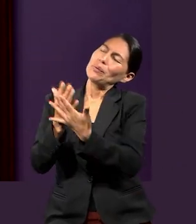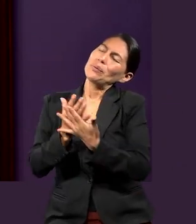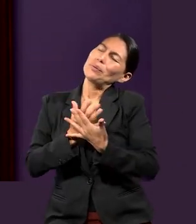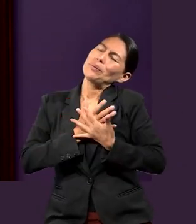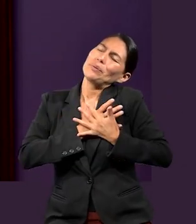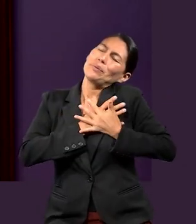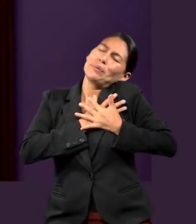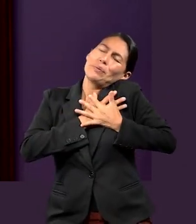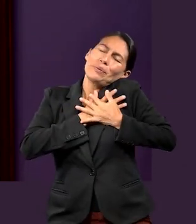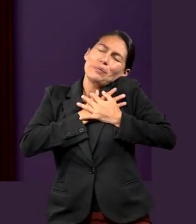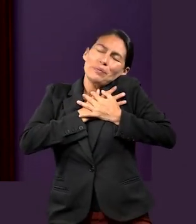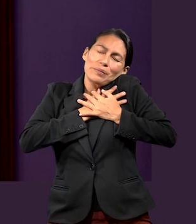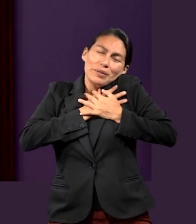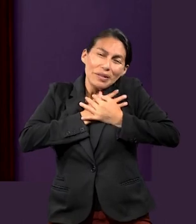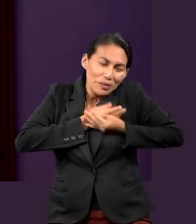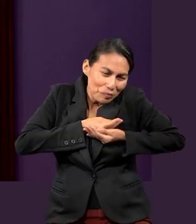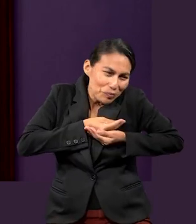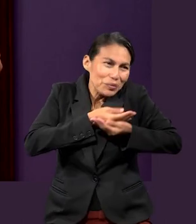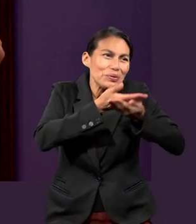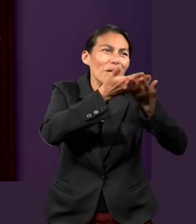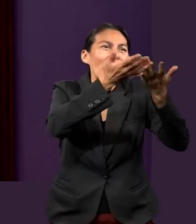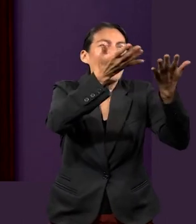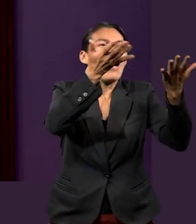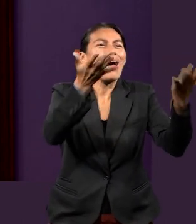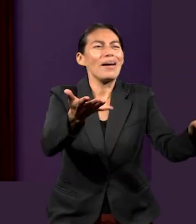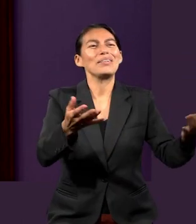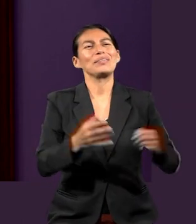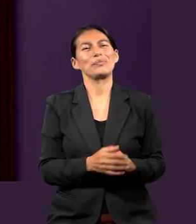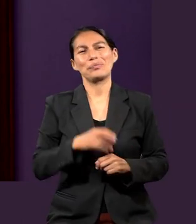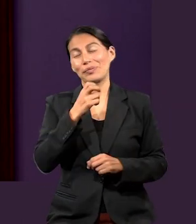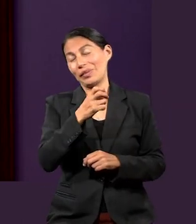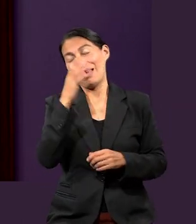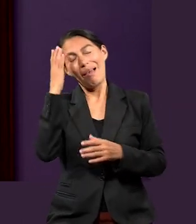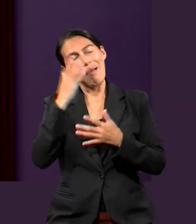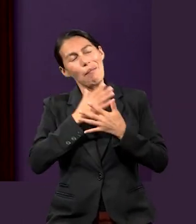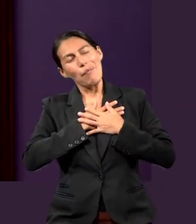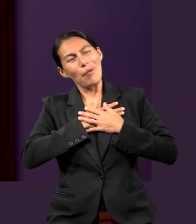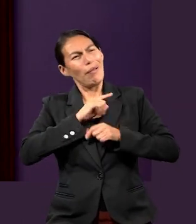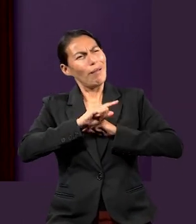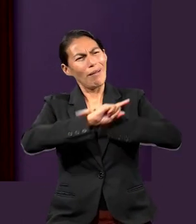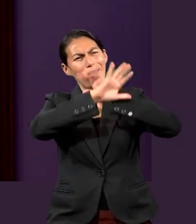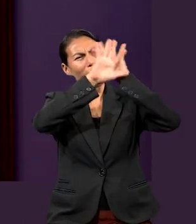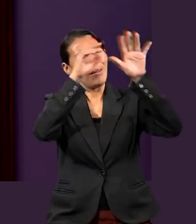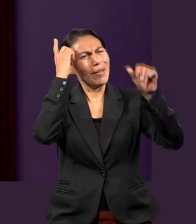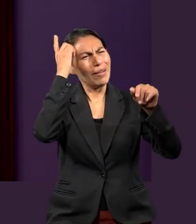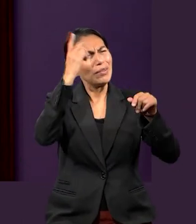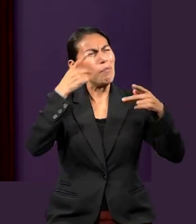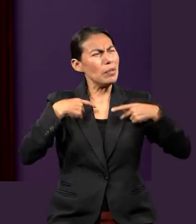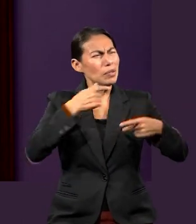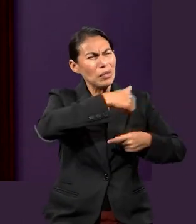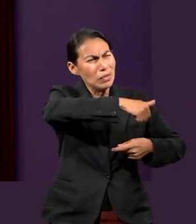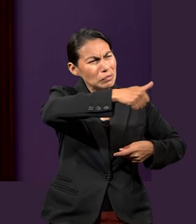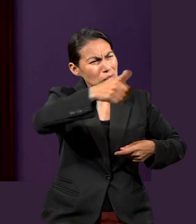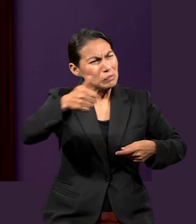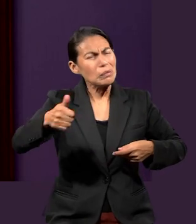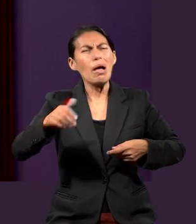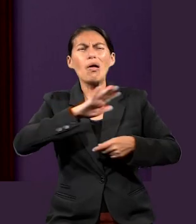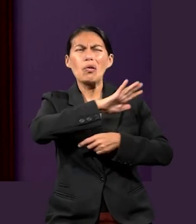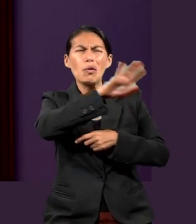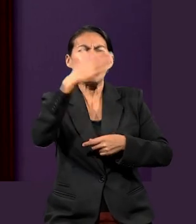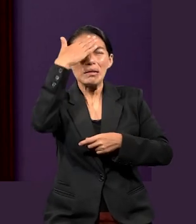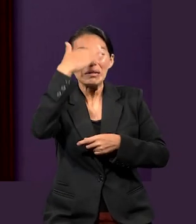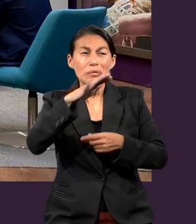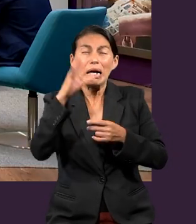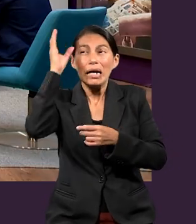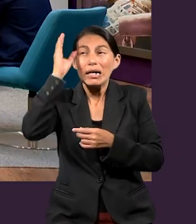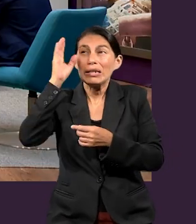amor. Y entonces poder ir y compartir la gloria de Dios que es su amor a las demás personas. Y el mensaje de que